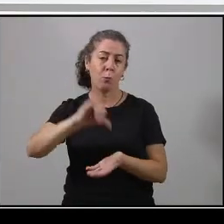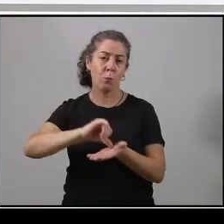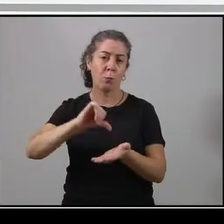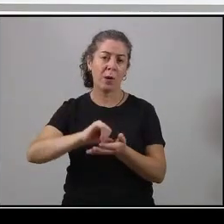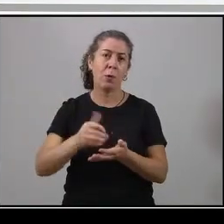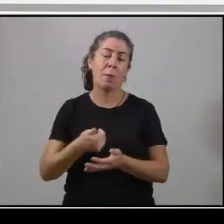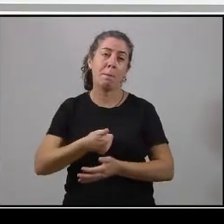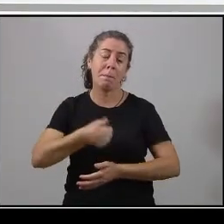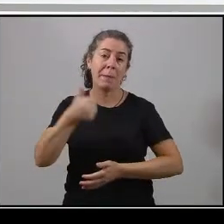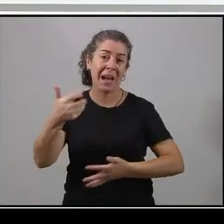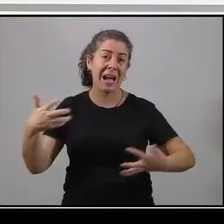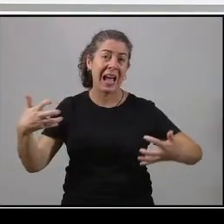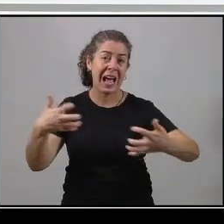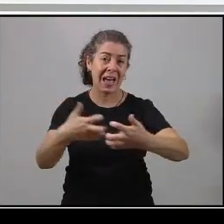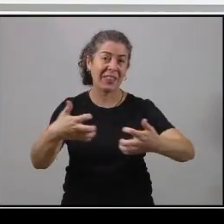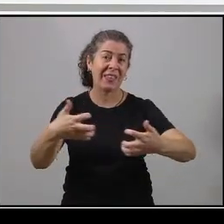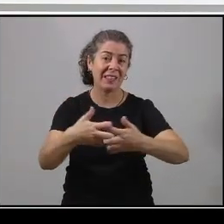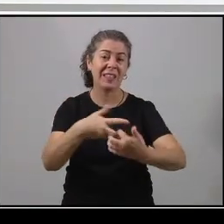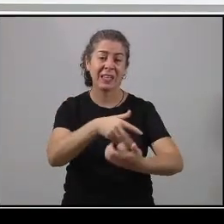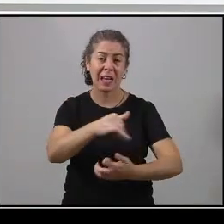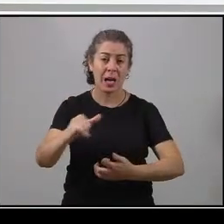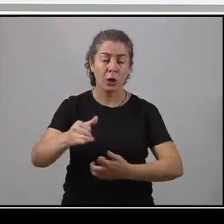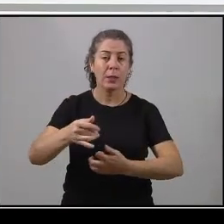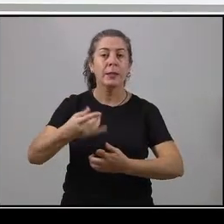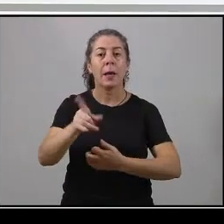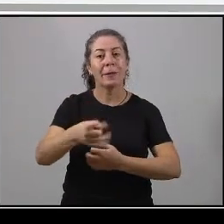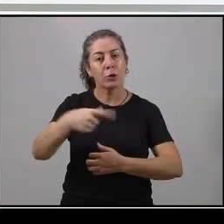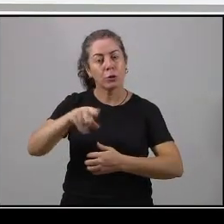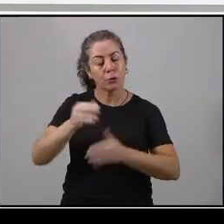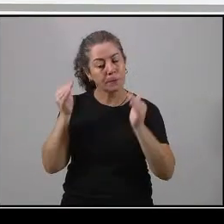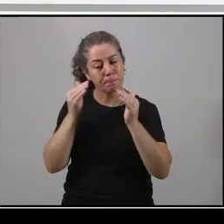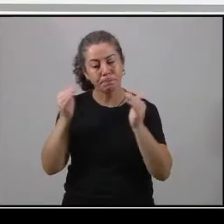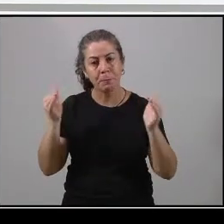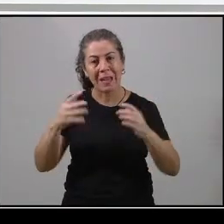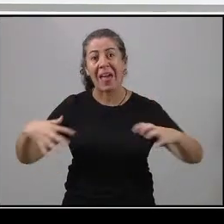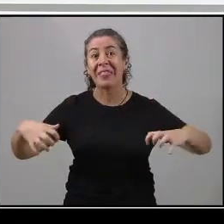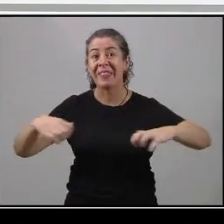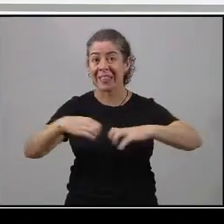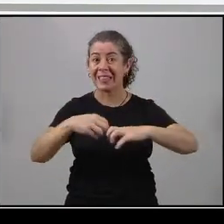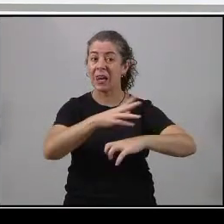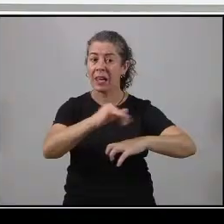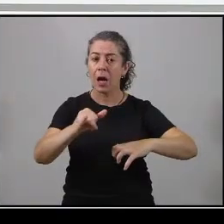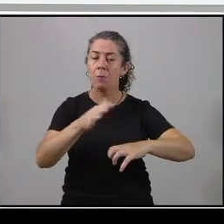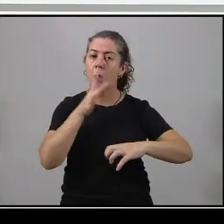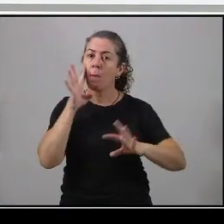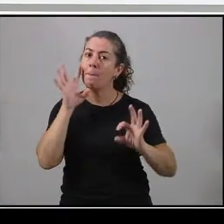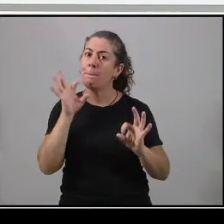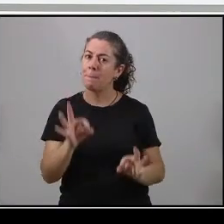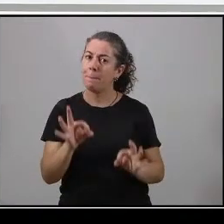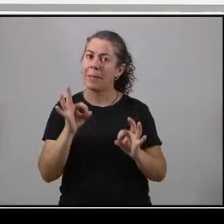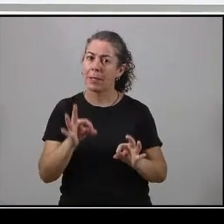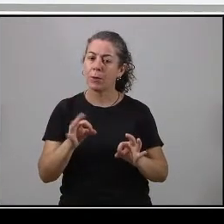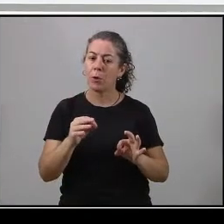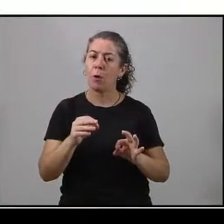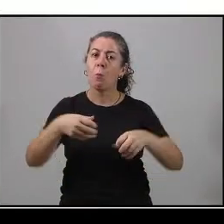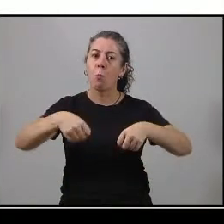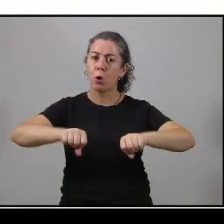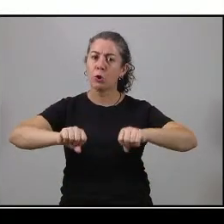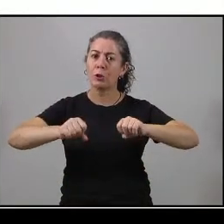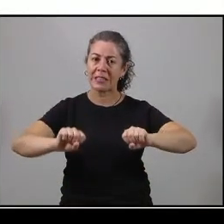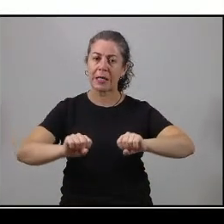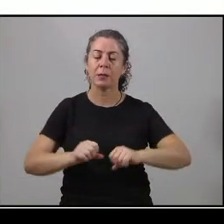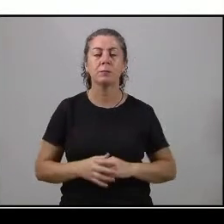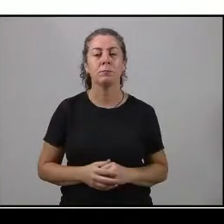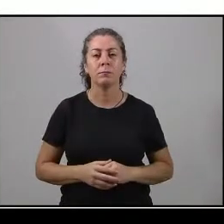Vamos a trabajar en aquellas en las que se registran más accidentes que ponen en peligro a nuestros motoristas. En